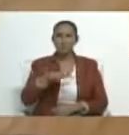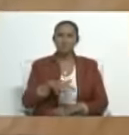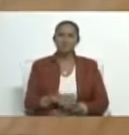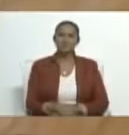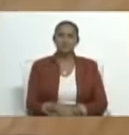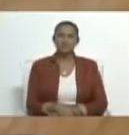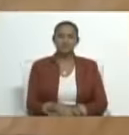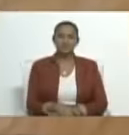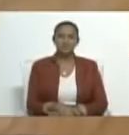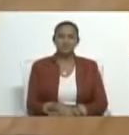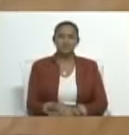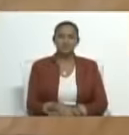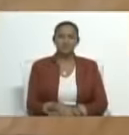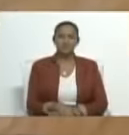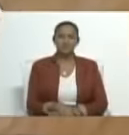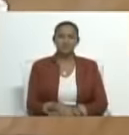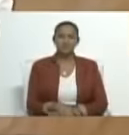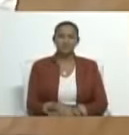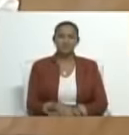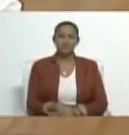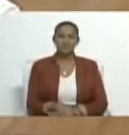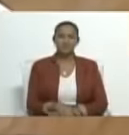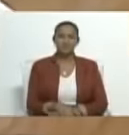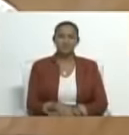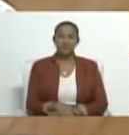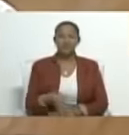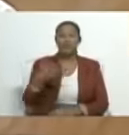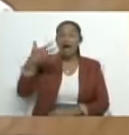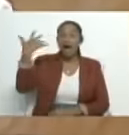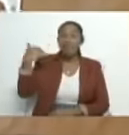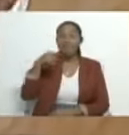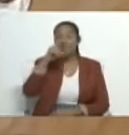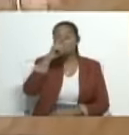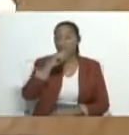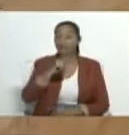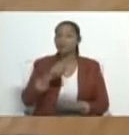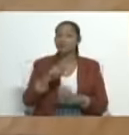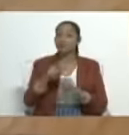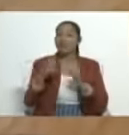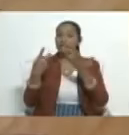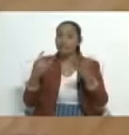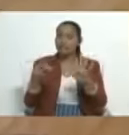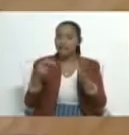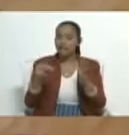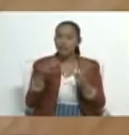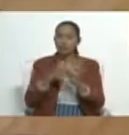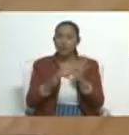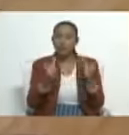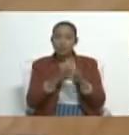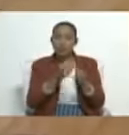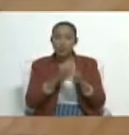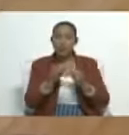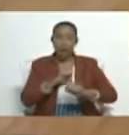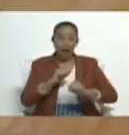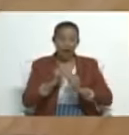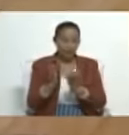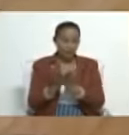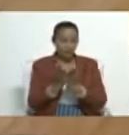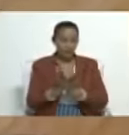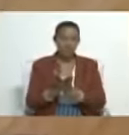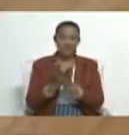años 60, de la lucha armada de los años 70, de los movimientos estudiantiles que